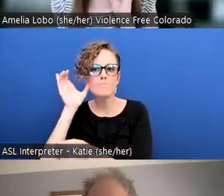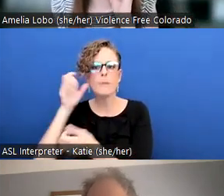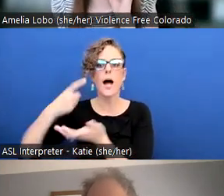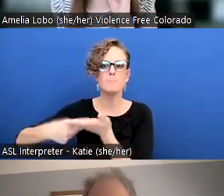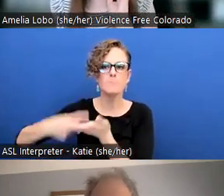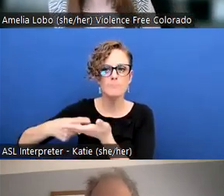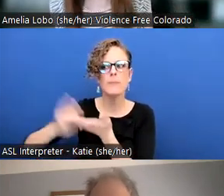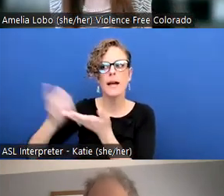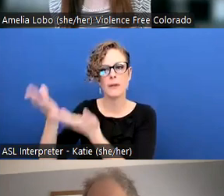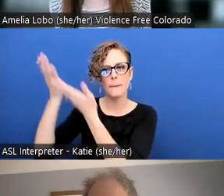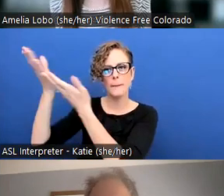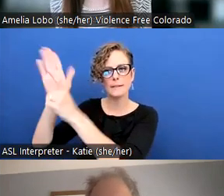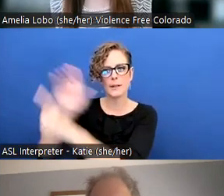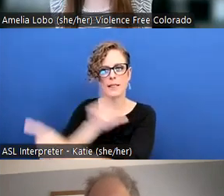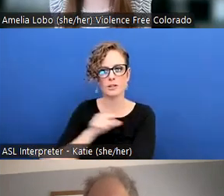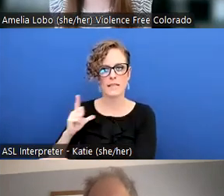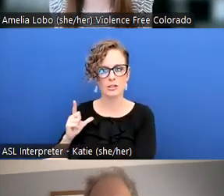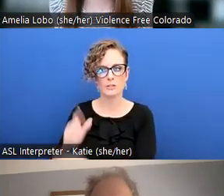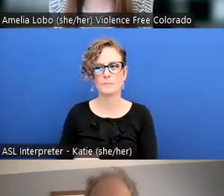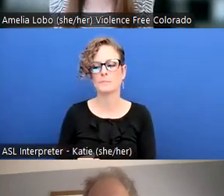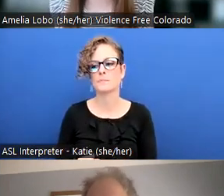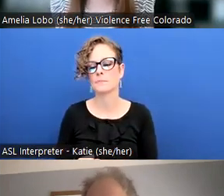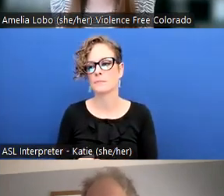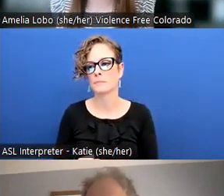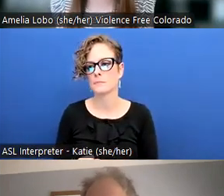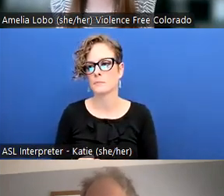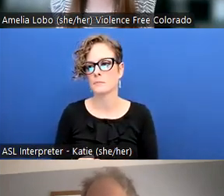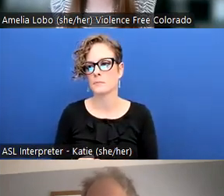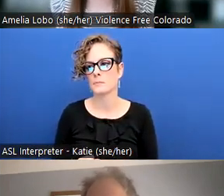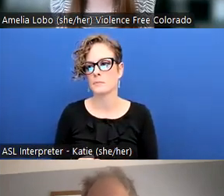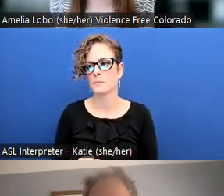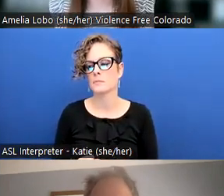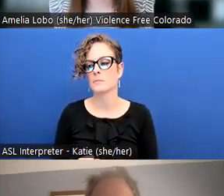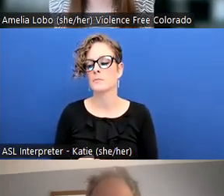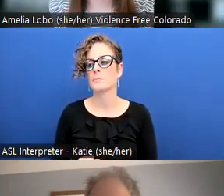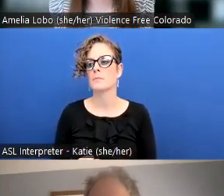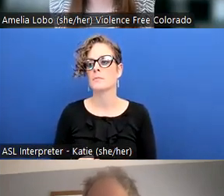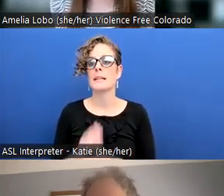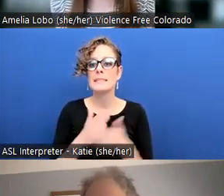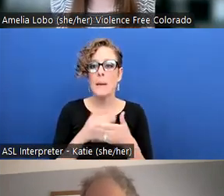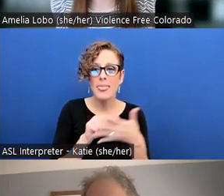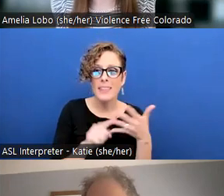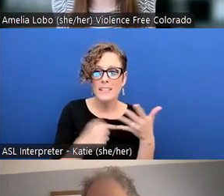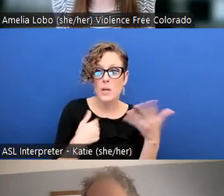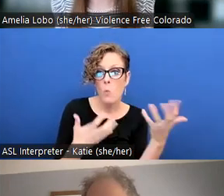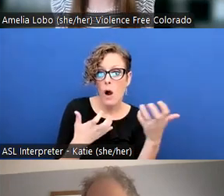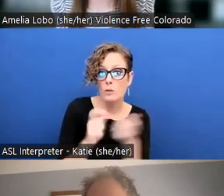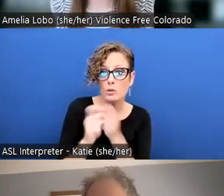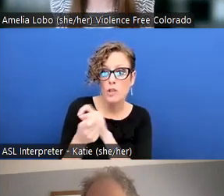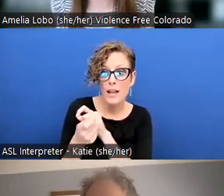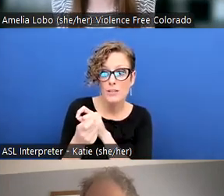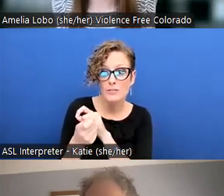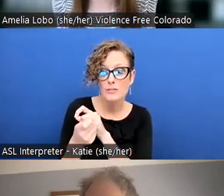en cuenta estos asuntos y hará recomendaciones al Senado, al Congreso del